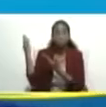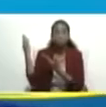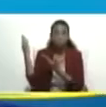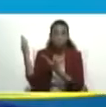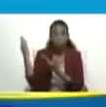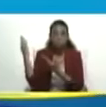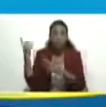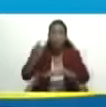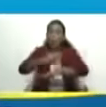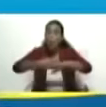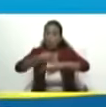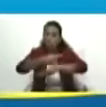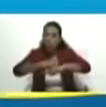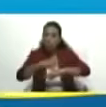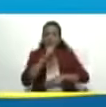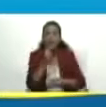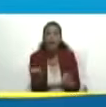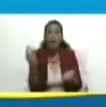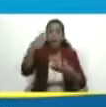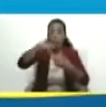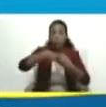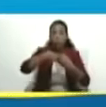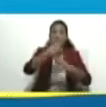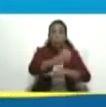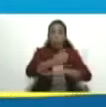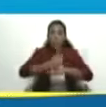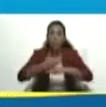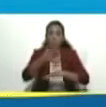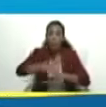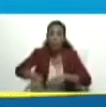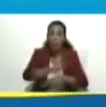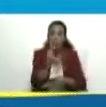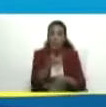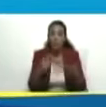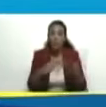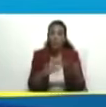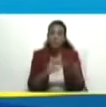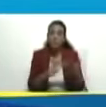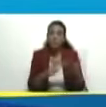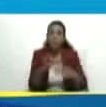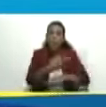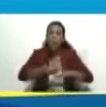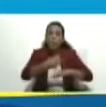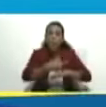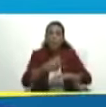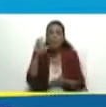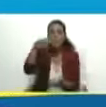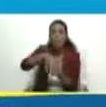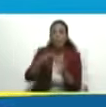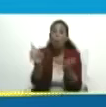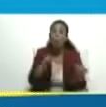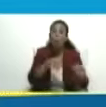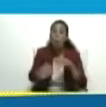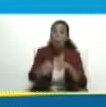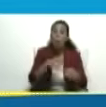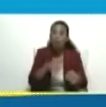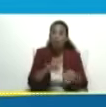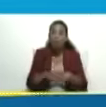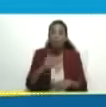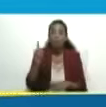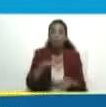por los gobernadores y gobernaciones del país. Estarían el gobernador del estado Cojedes, estado